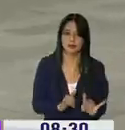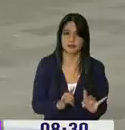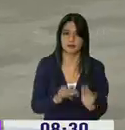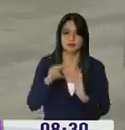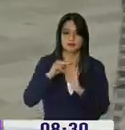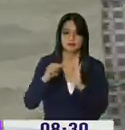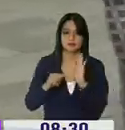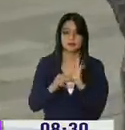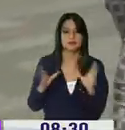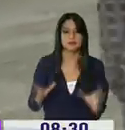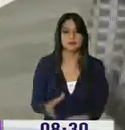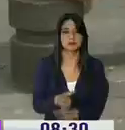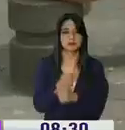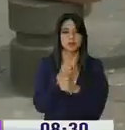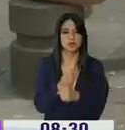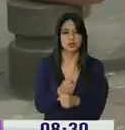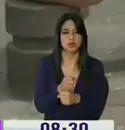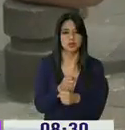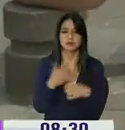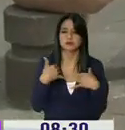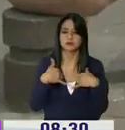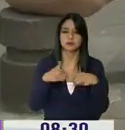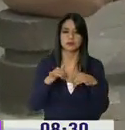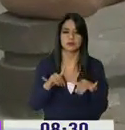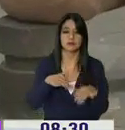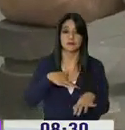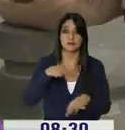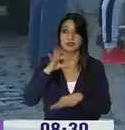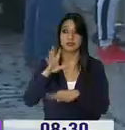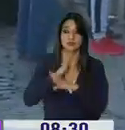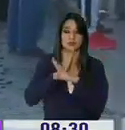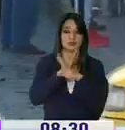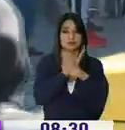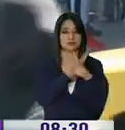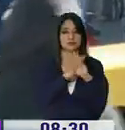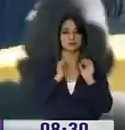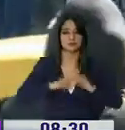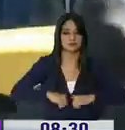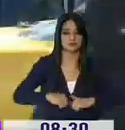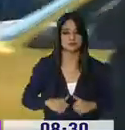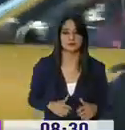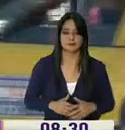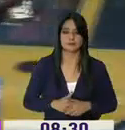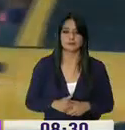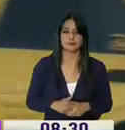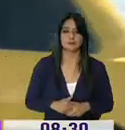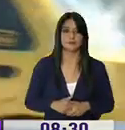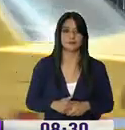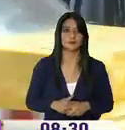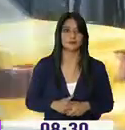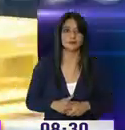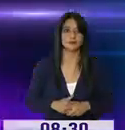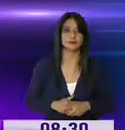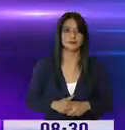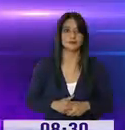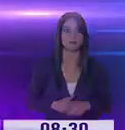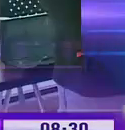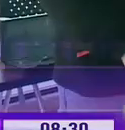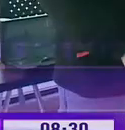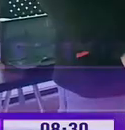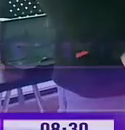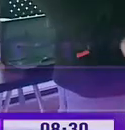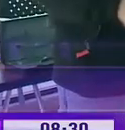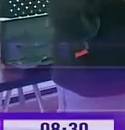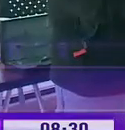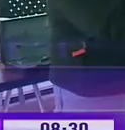normas de seguridad para evitar la propagación del virus. Informó Patricia Aldaz. Es momento de irnos a